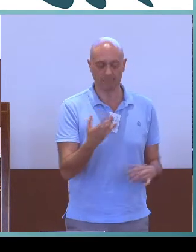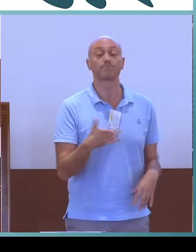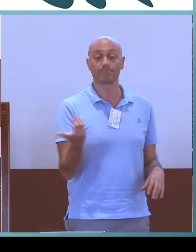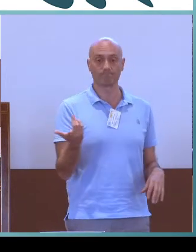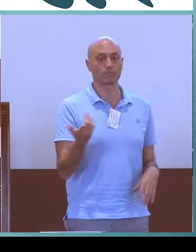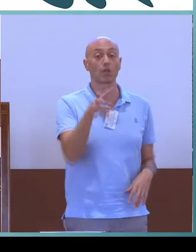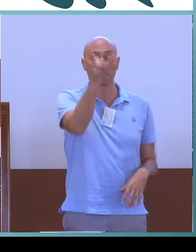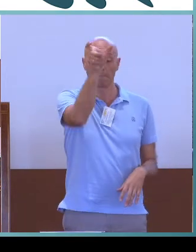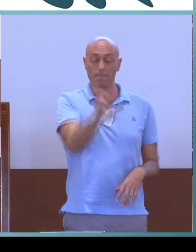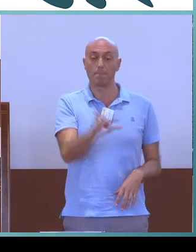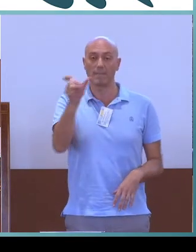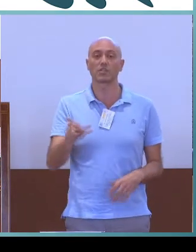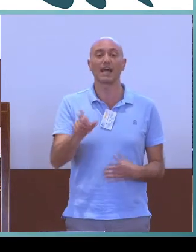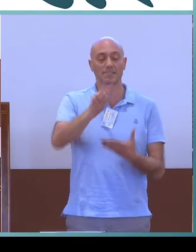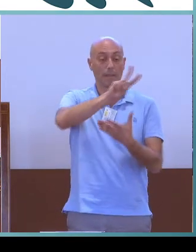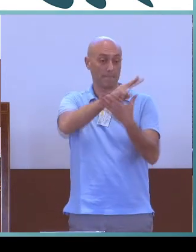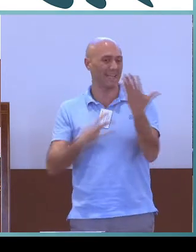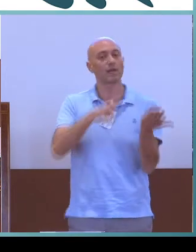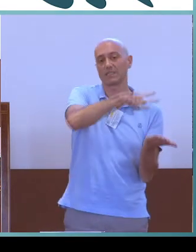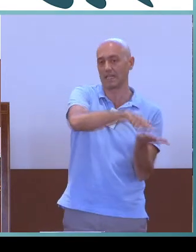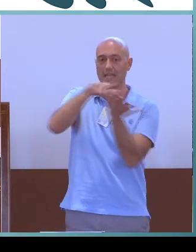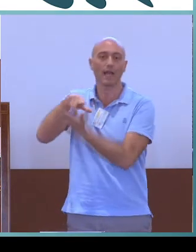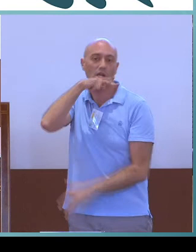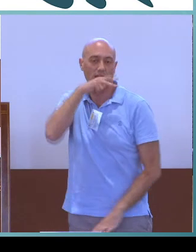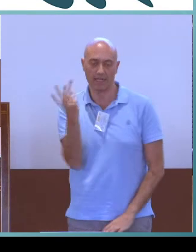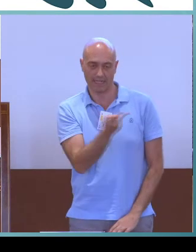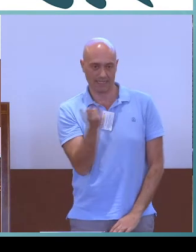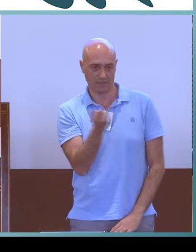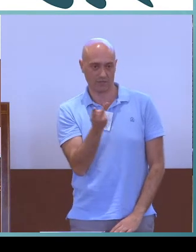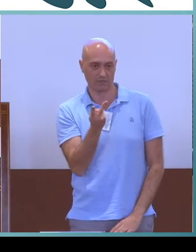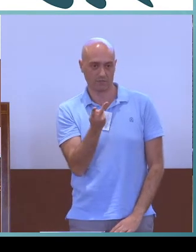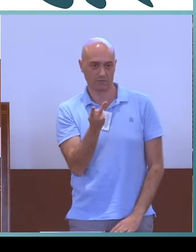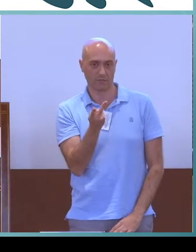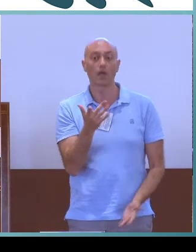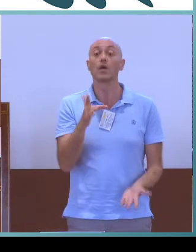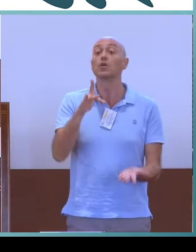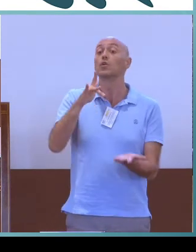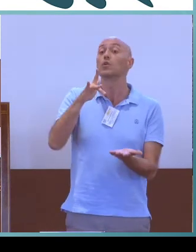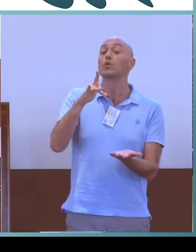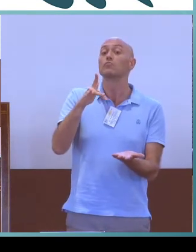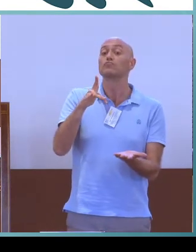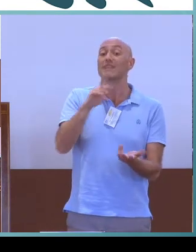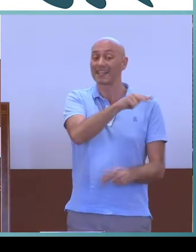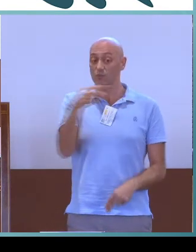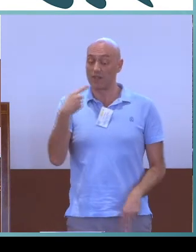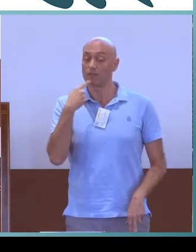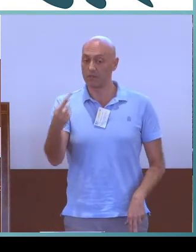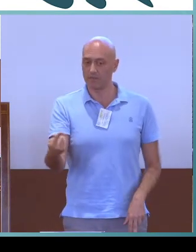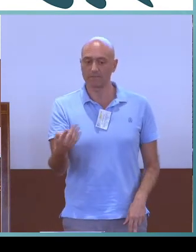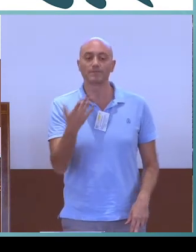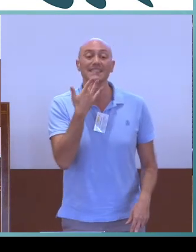orales, se han demostrado que cuesta más, o sea, es un poco más